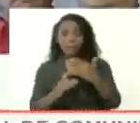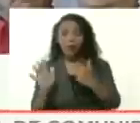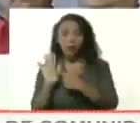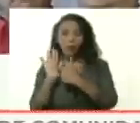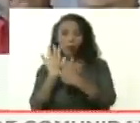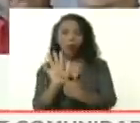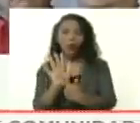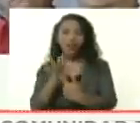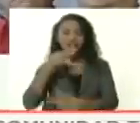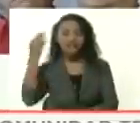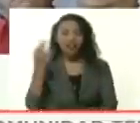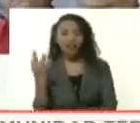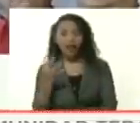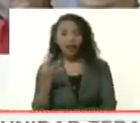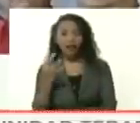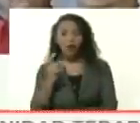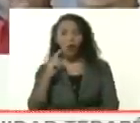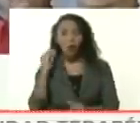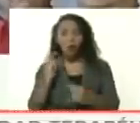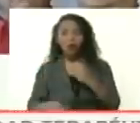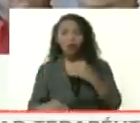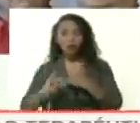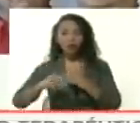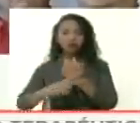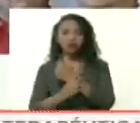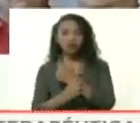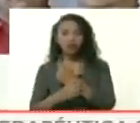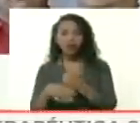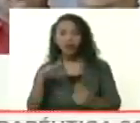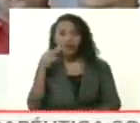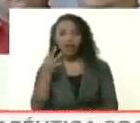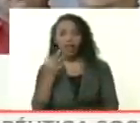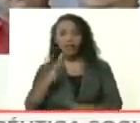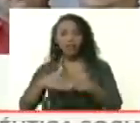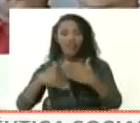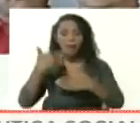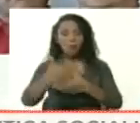ha dicho Juanito Alimaña en el último año. Después del 16,